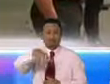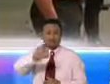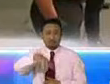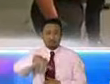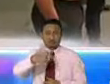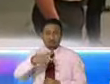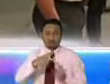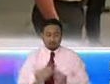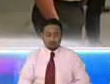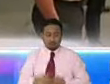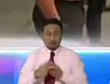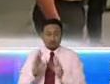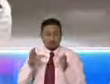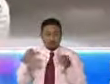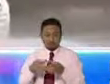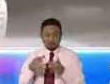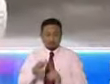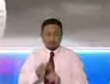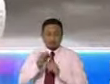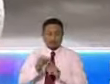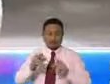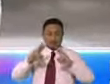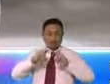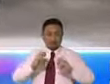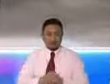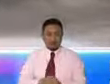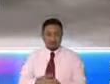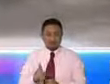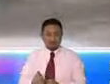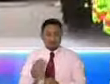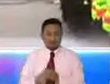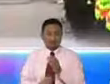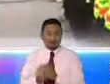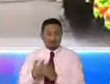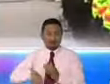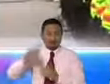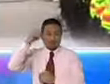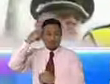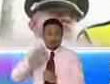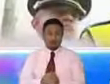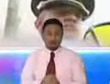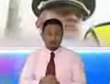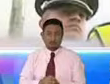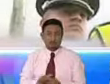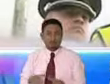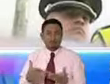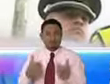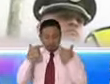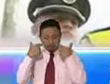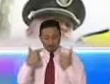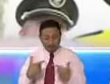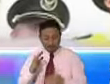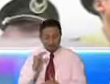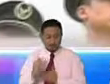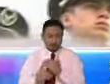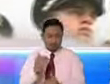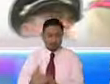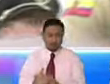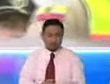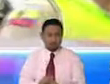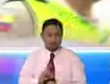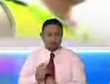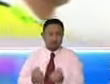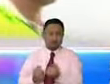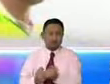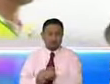a través de la Unidad Especial de Inteligencia creada por esta cartera de Estado precisamente para vigilar dicho proceso con el apoyo